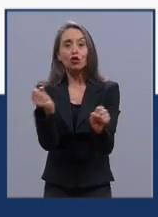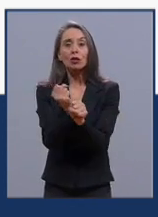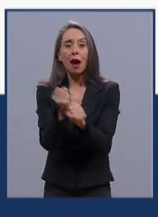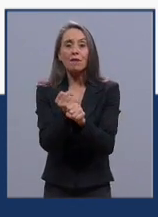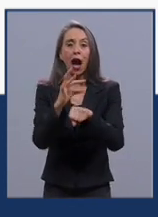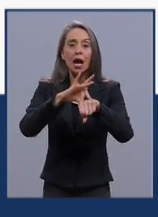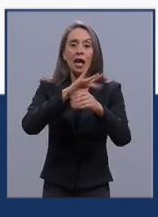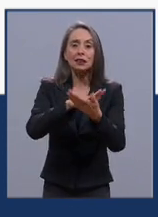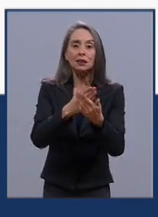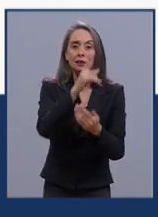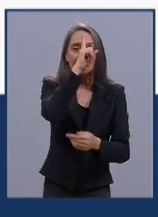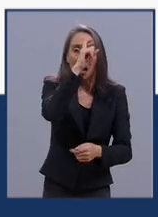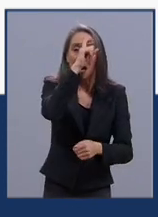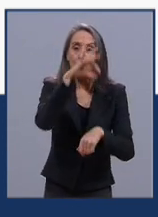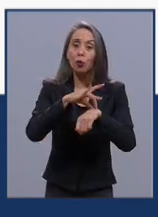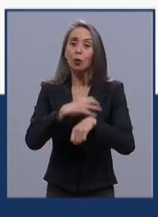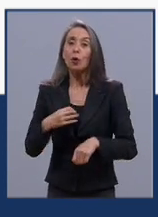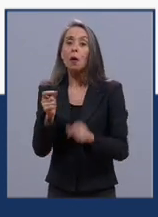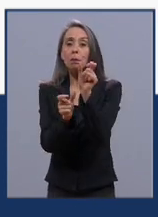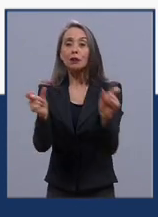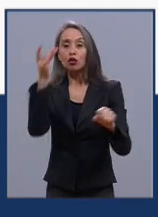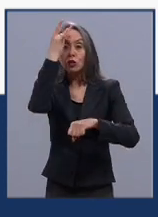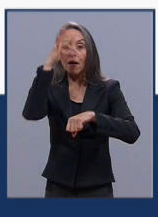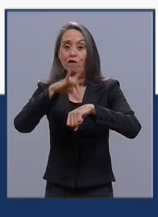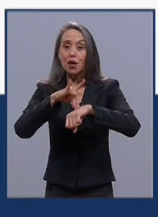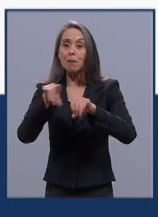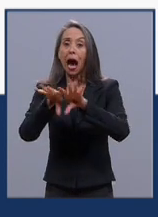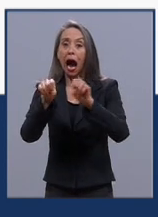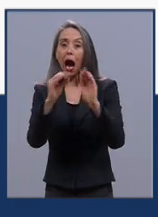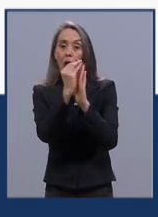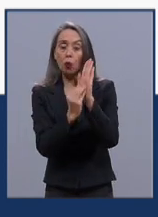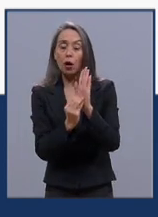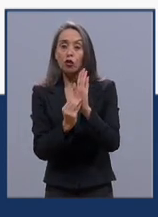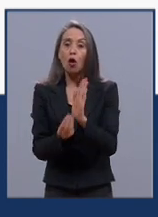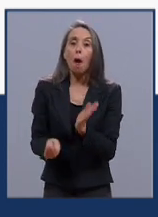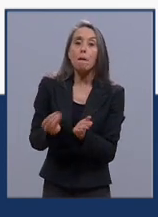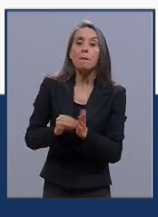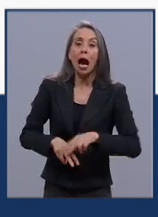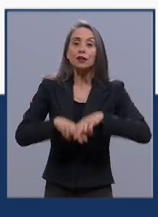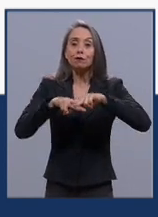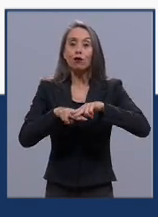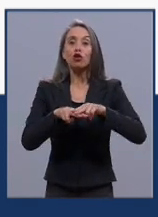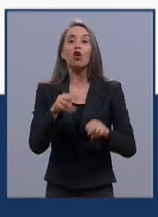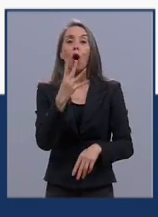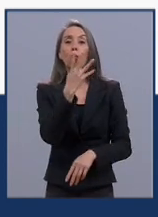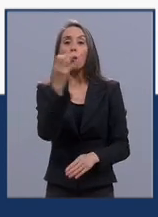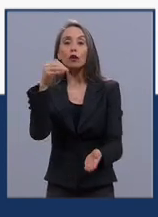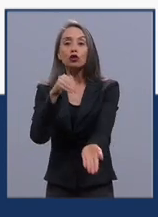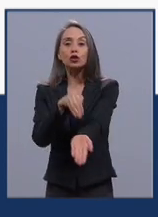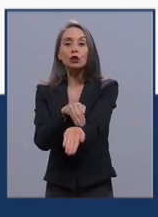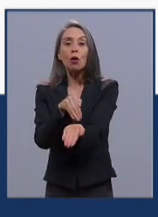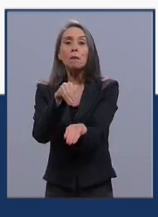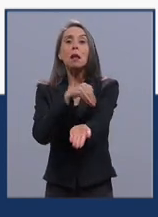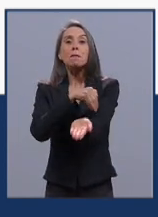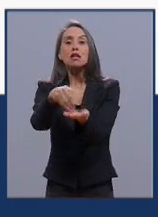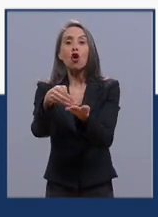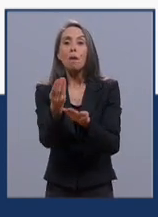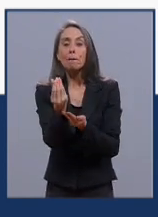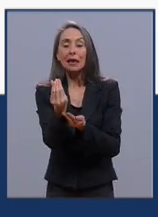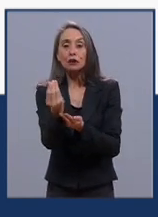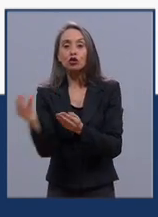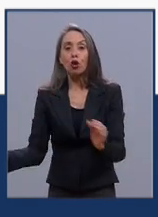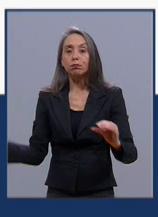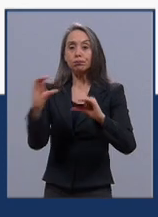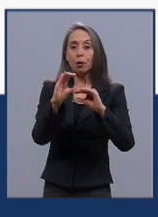y las personas que están enfermas el acuerdo establece un fondo adicional de 400 mil millones de pesos para poder